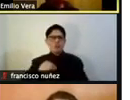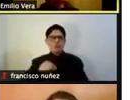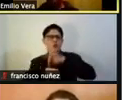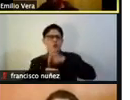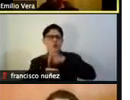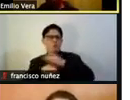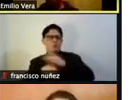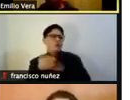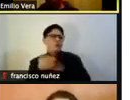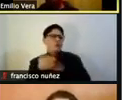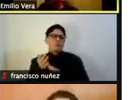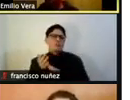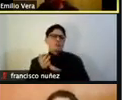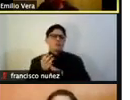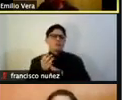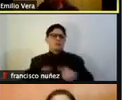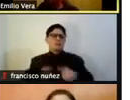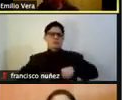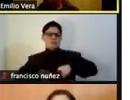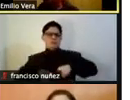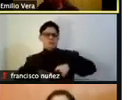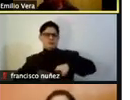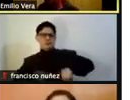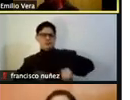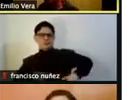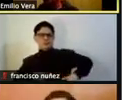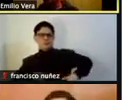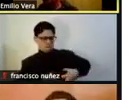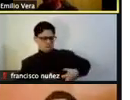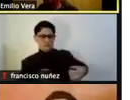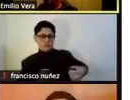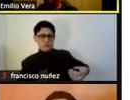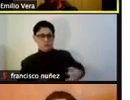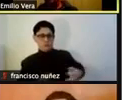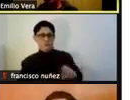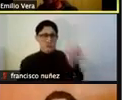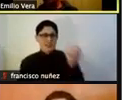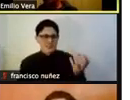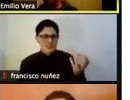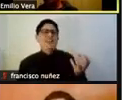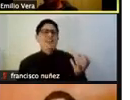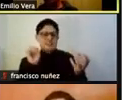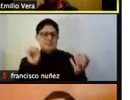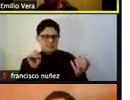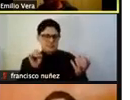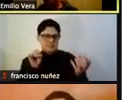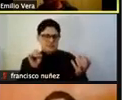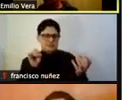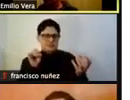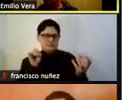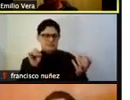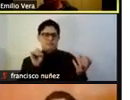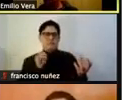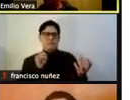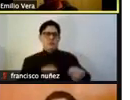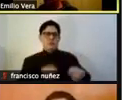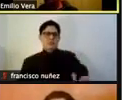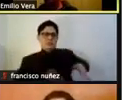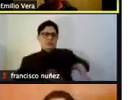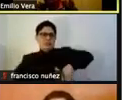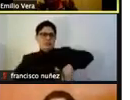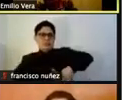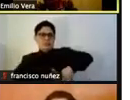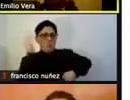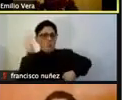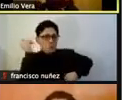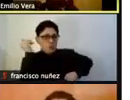tumor se va a encontrar adentro. Probablemente puede hacer una imagen y decir si hay un tumor, pero qué tipo es y cómo